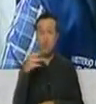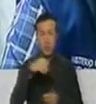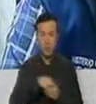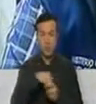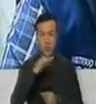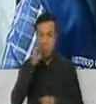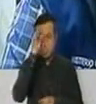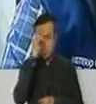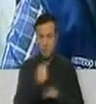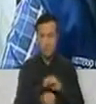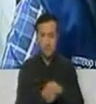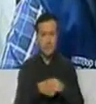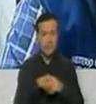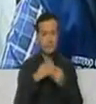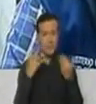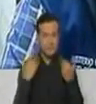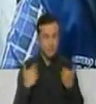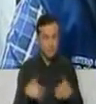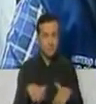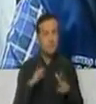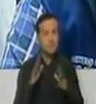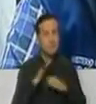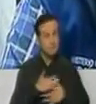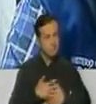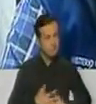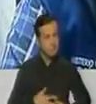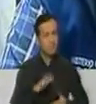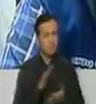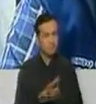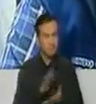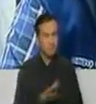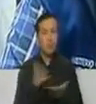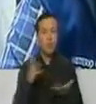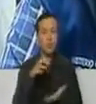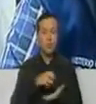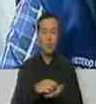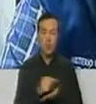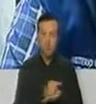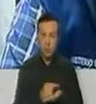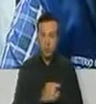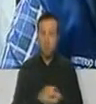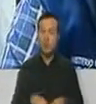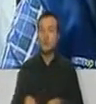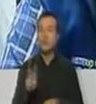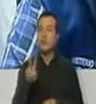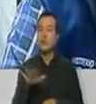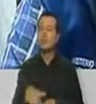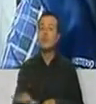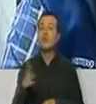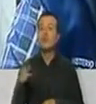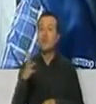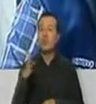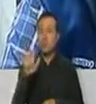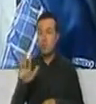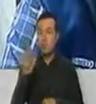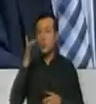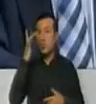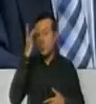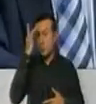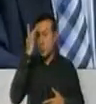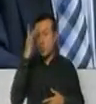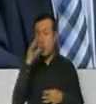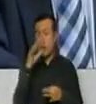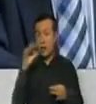hospitalaria, pero que están estables, esos están en Guayas, y 2 que están en estado crítico.